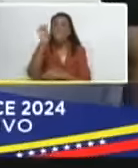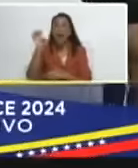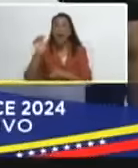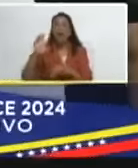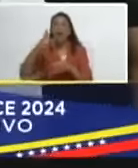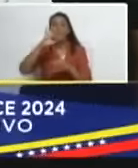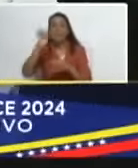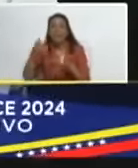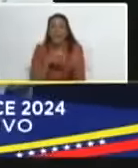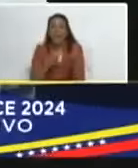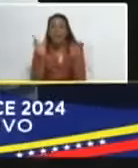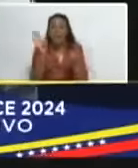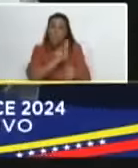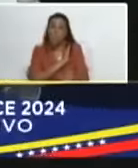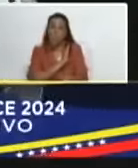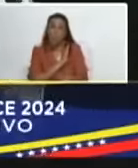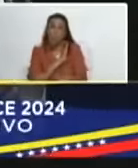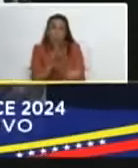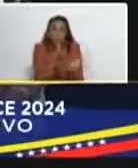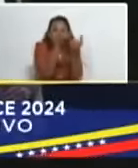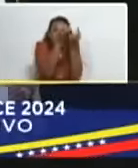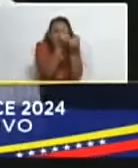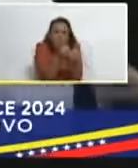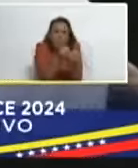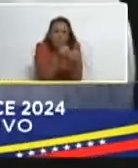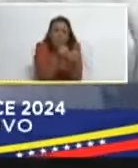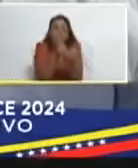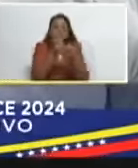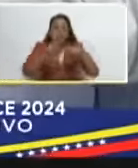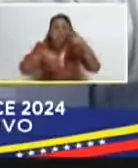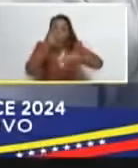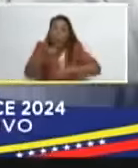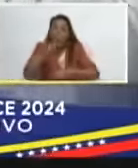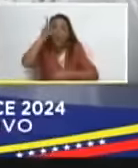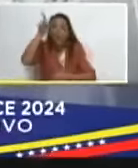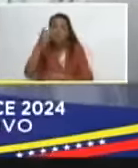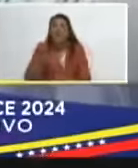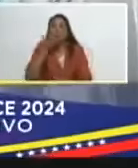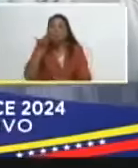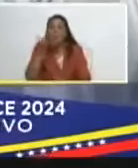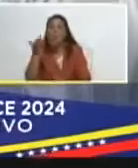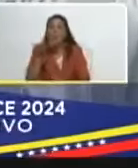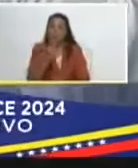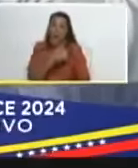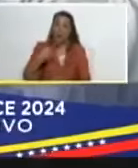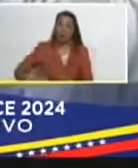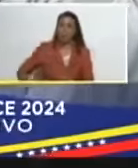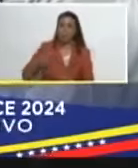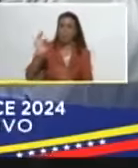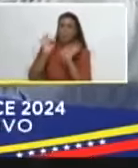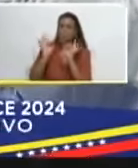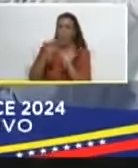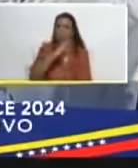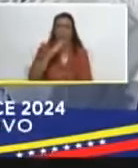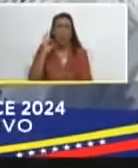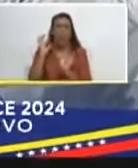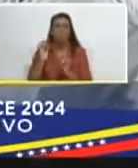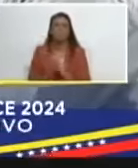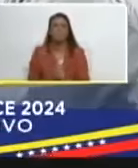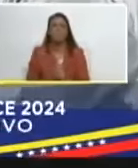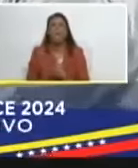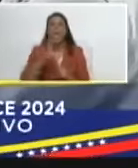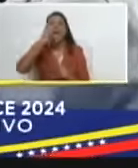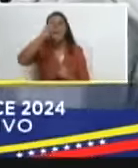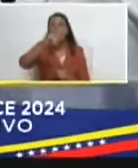vejiga natatoria, deshidratada para ser correcto. ¿Qué me tienes aquí? Es muy importante, esta es la